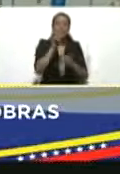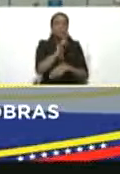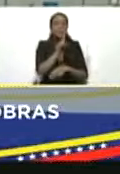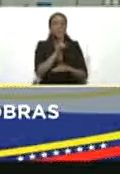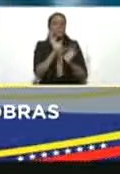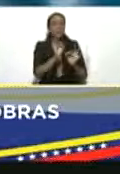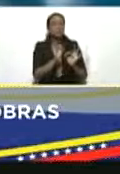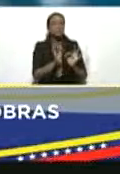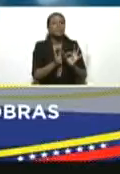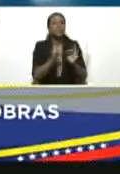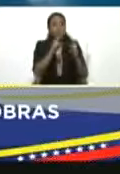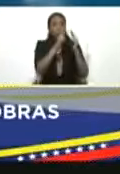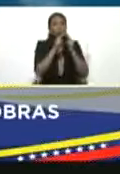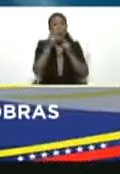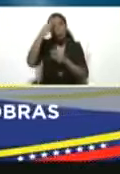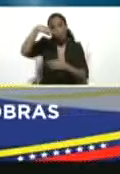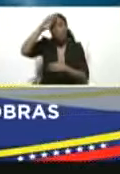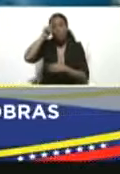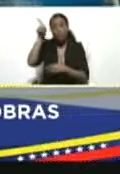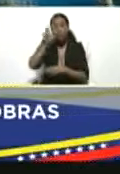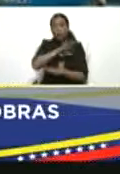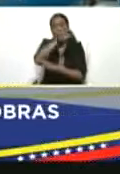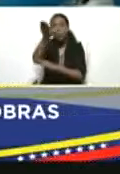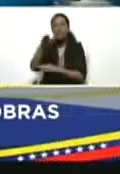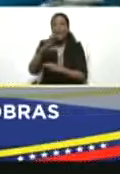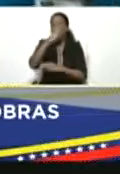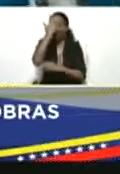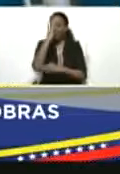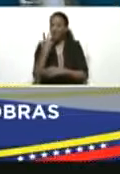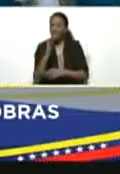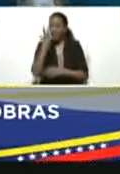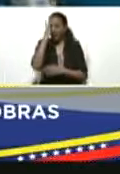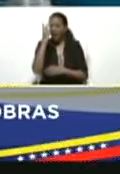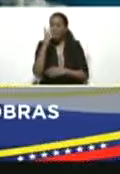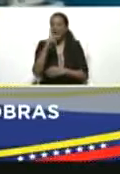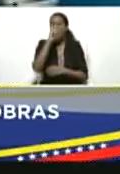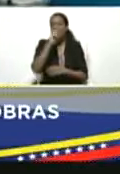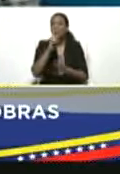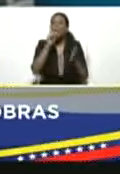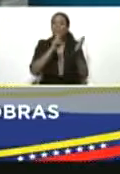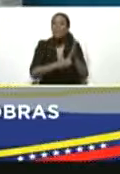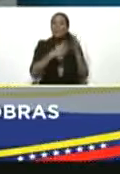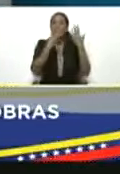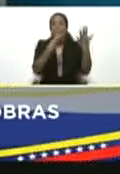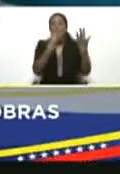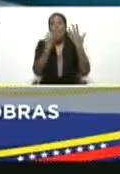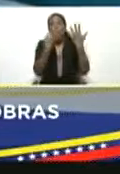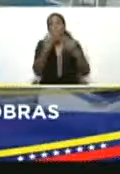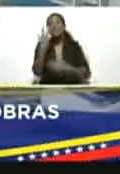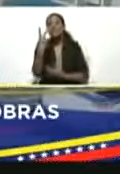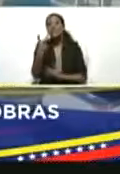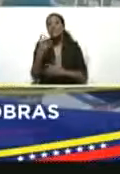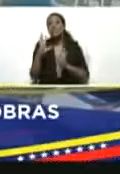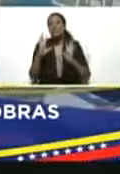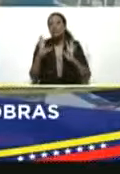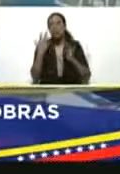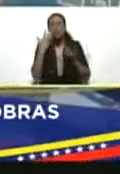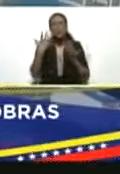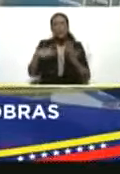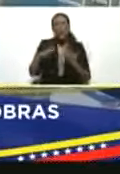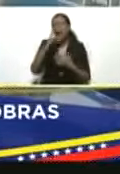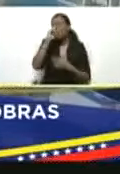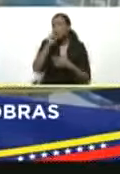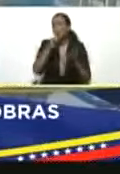correcto yo conozco camagui sí estuve en los carnavales de camagui del año 87 Ah pues dónde estu estabas tú en el